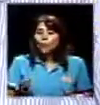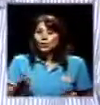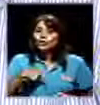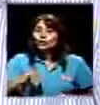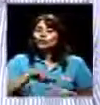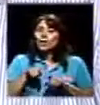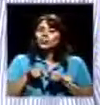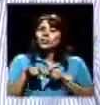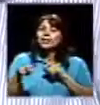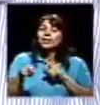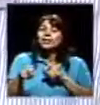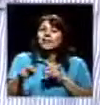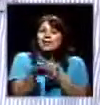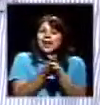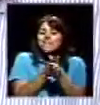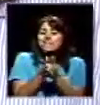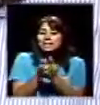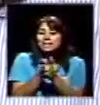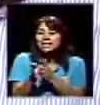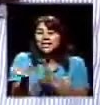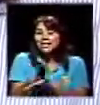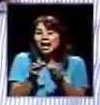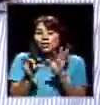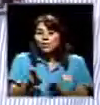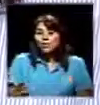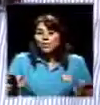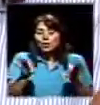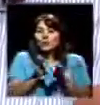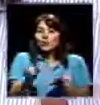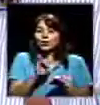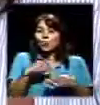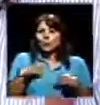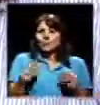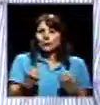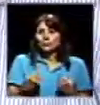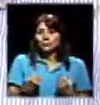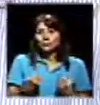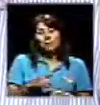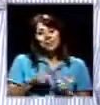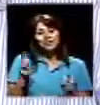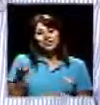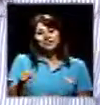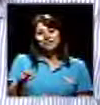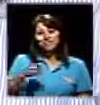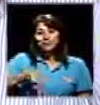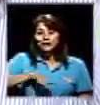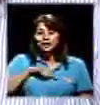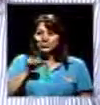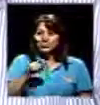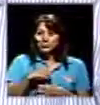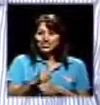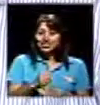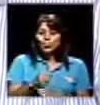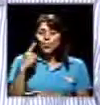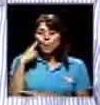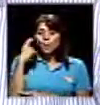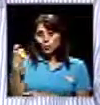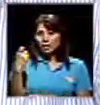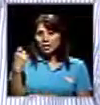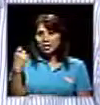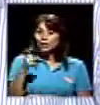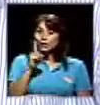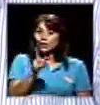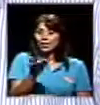medir eficiencia en algo tan importante como la salud? Bueno, resulta que sí, tenemos que hacerlo, porque una